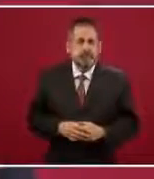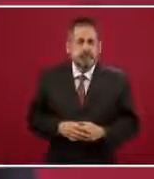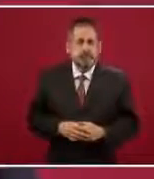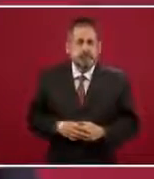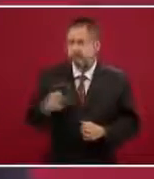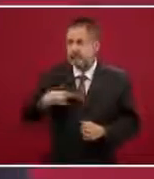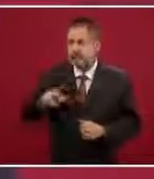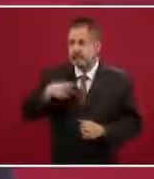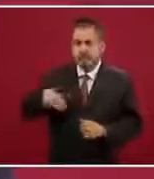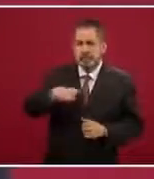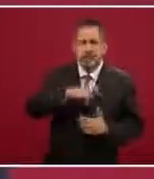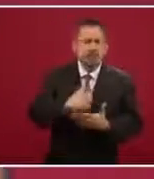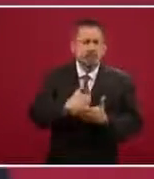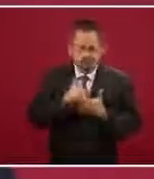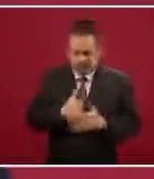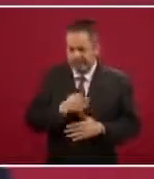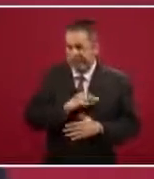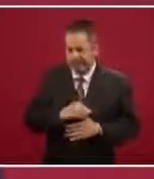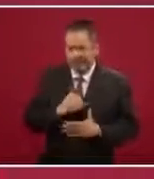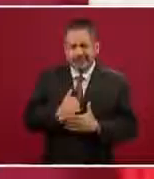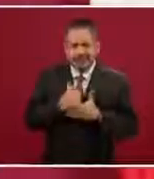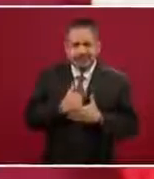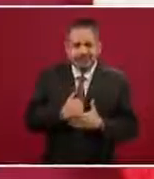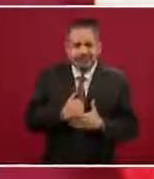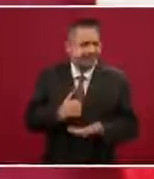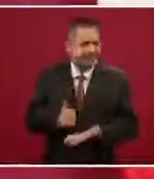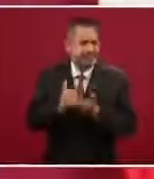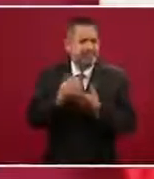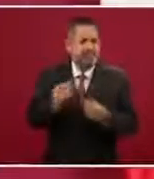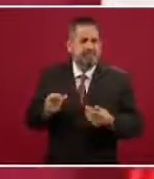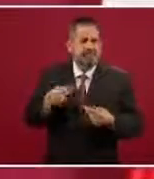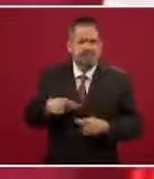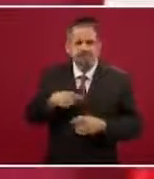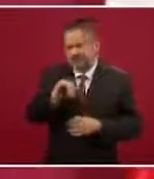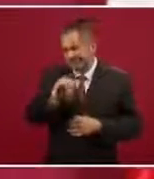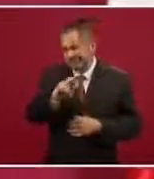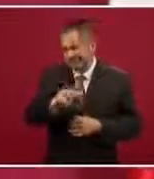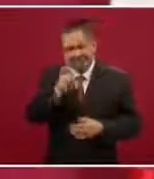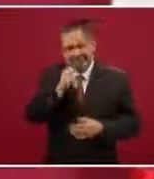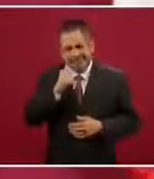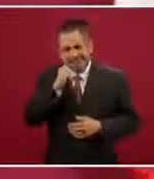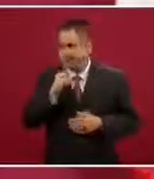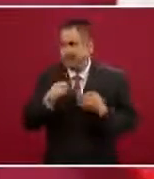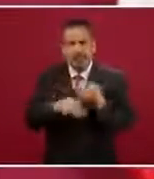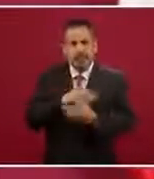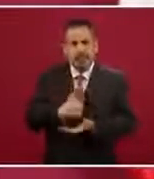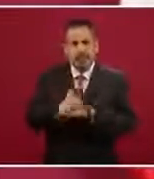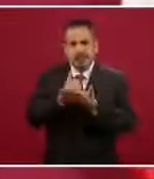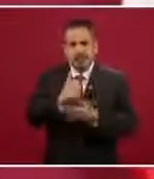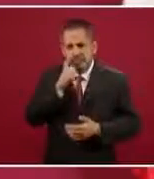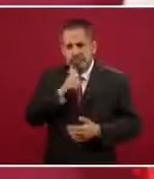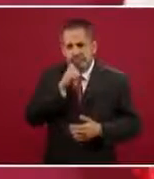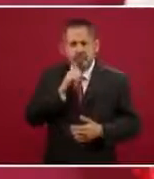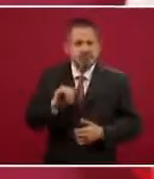Y la gente nos va a ayudar, nos ayuda siempre, todos ayudan,